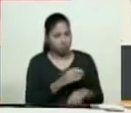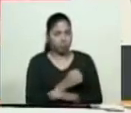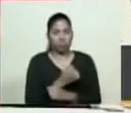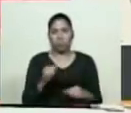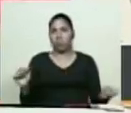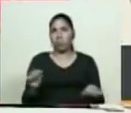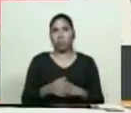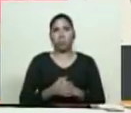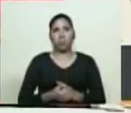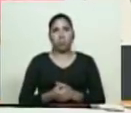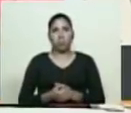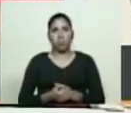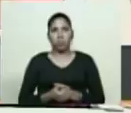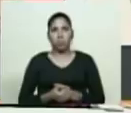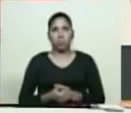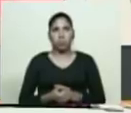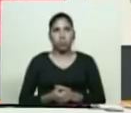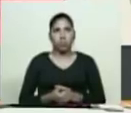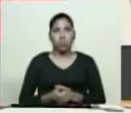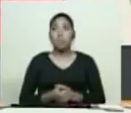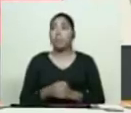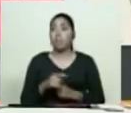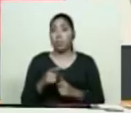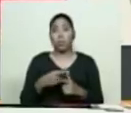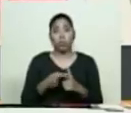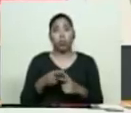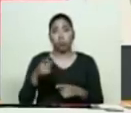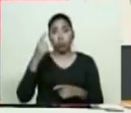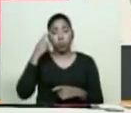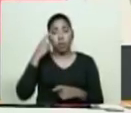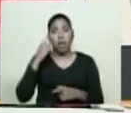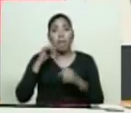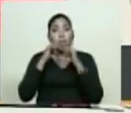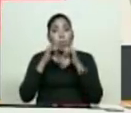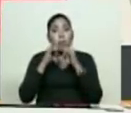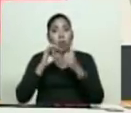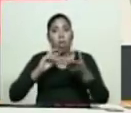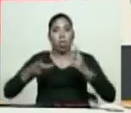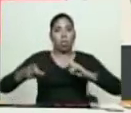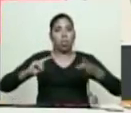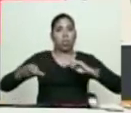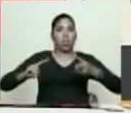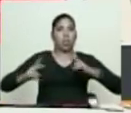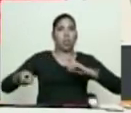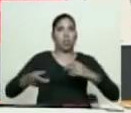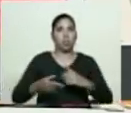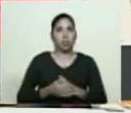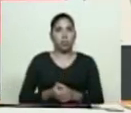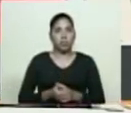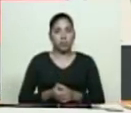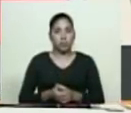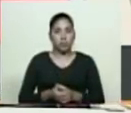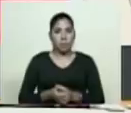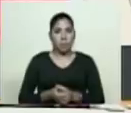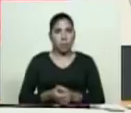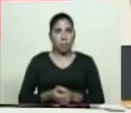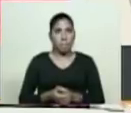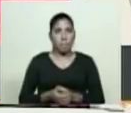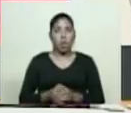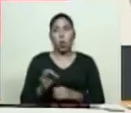Para que tú veas cómo transforman algo en una noticia. O que